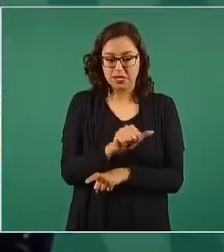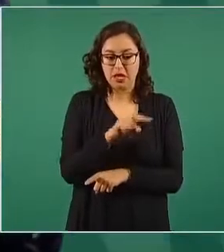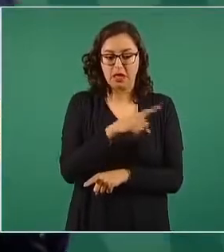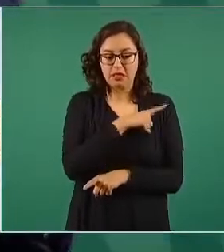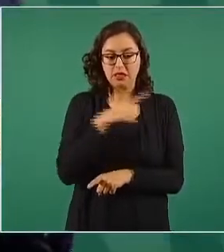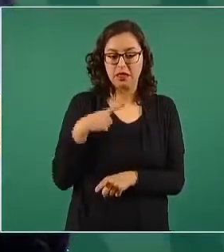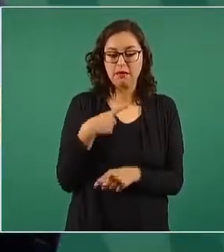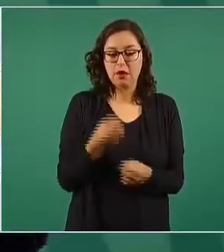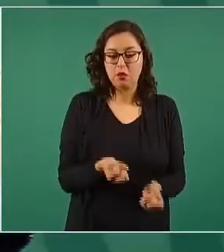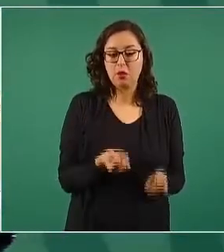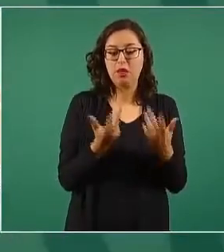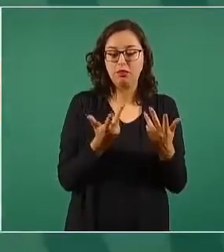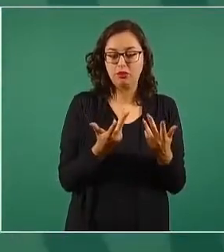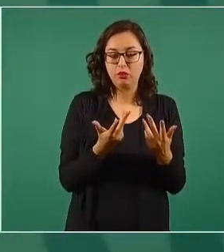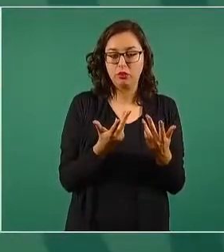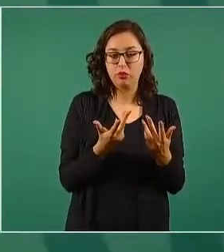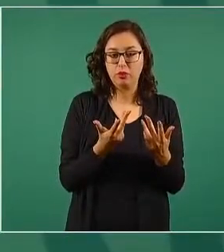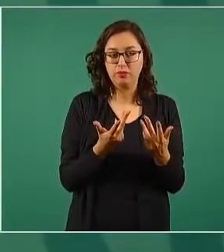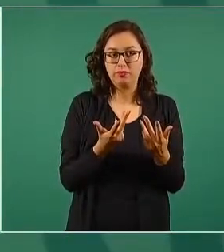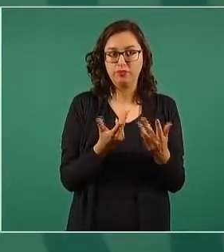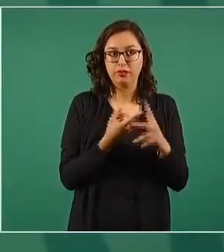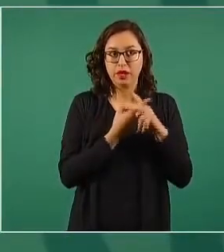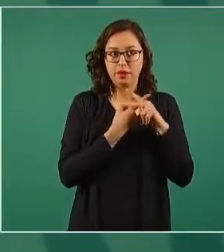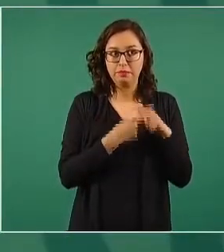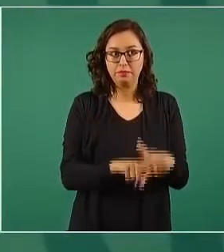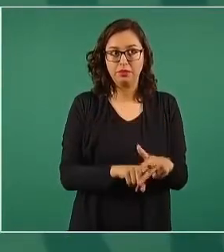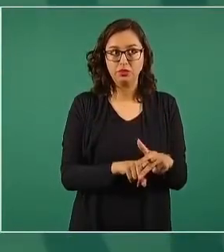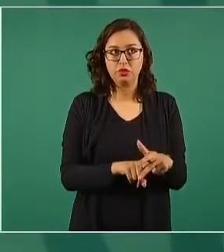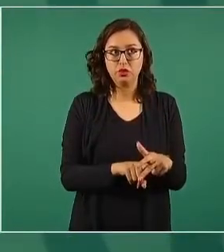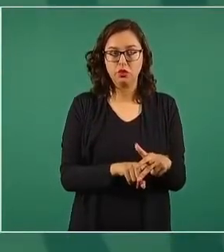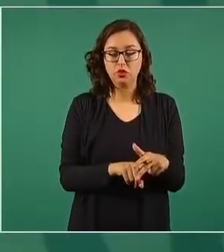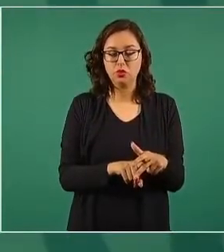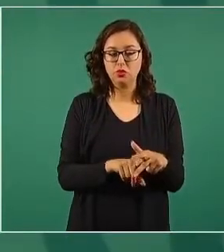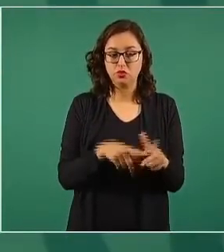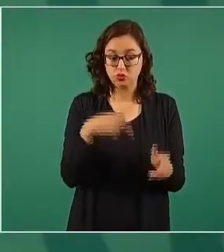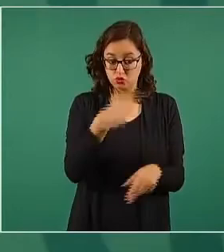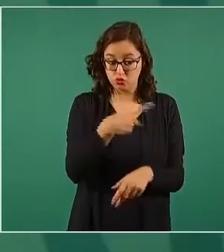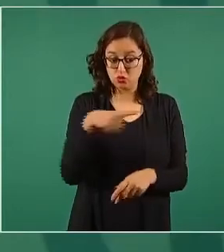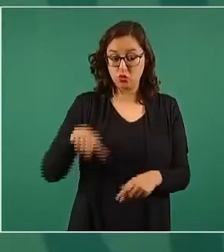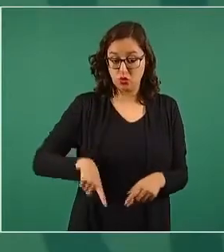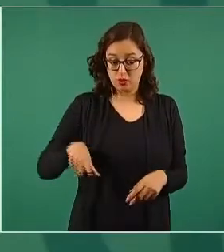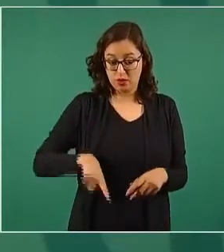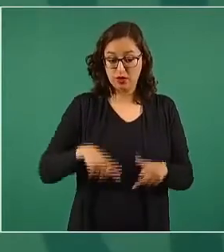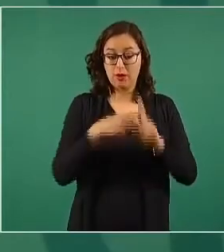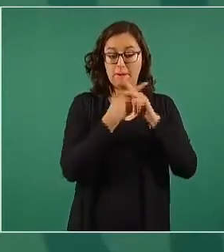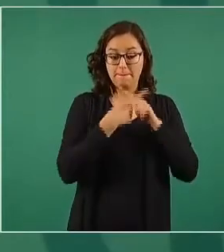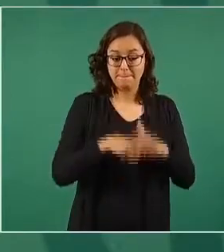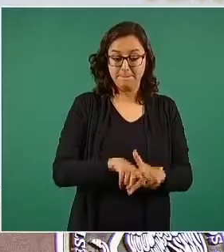cuantitativos, entró al gobierno y la deuda era de